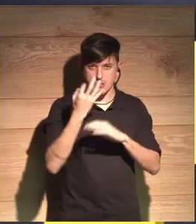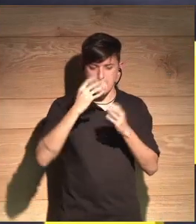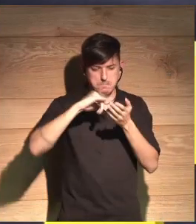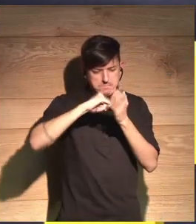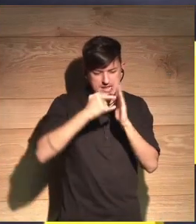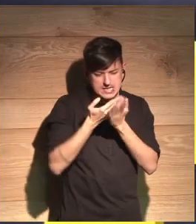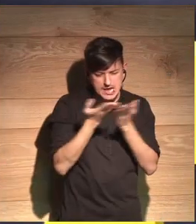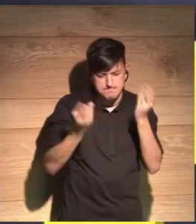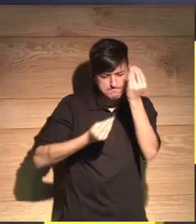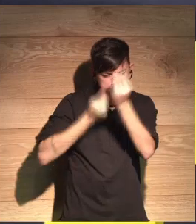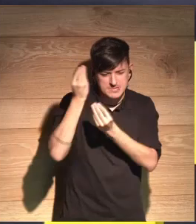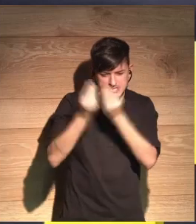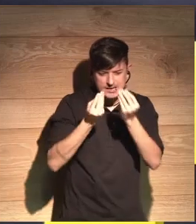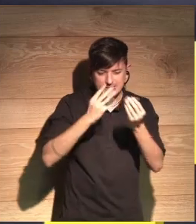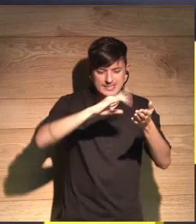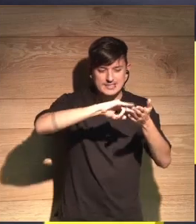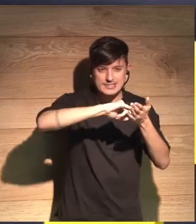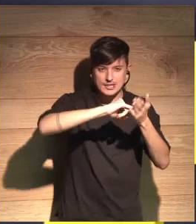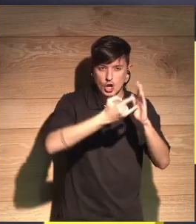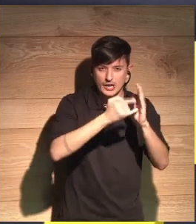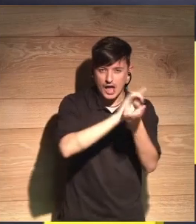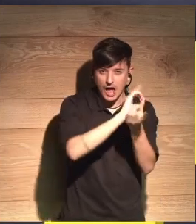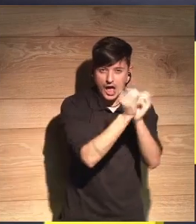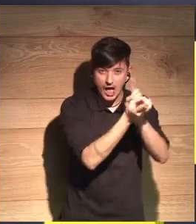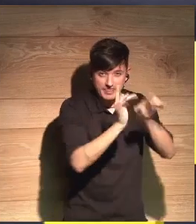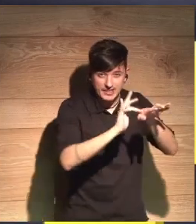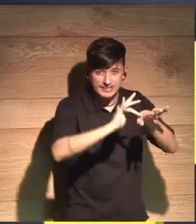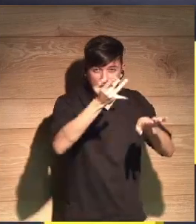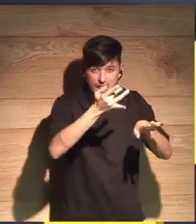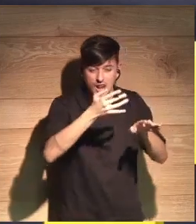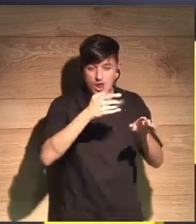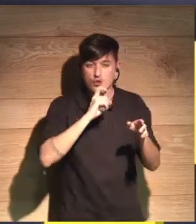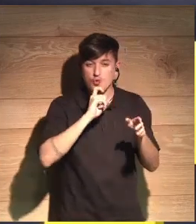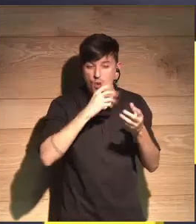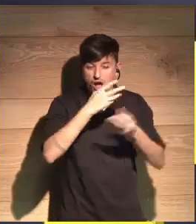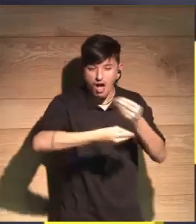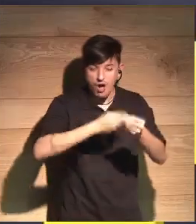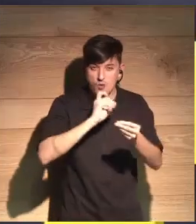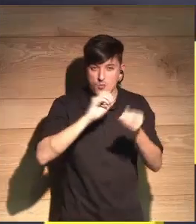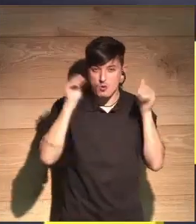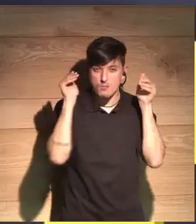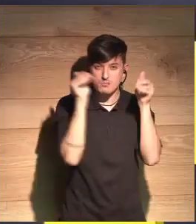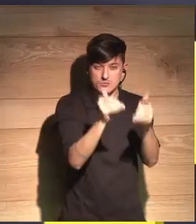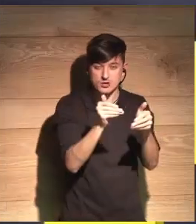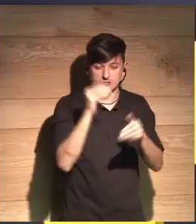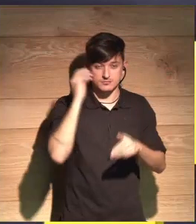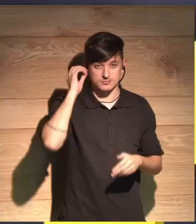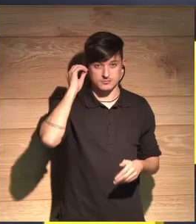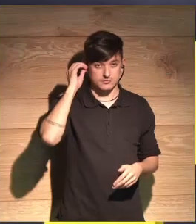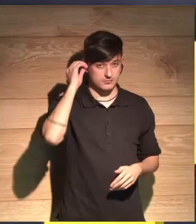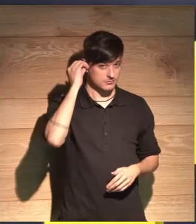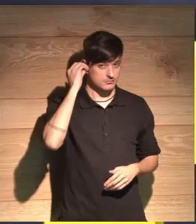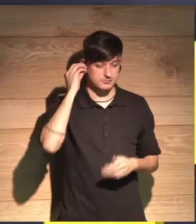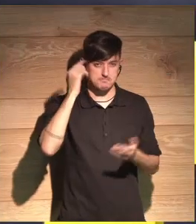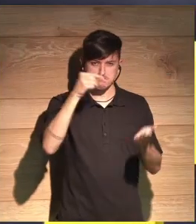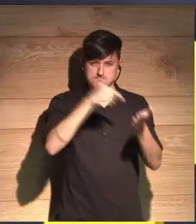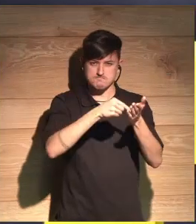abordando la digitalización las oportunidades no cabe duda que son enormes pero es muy exigente